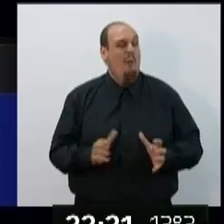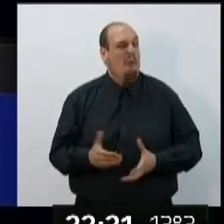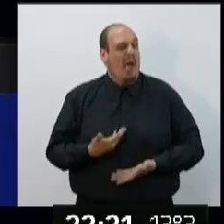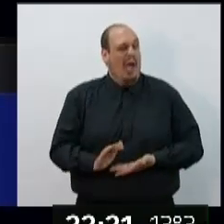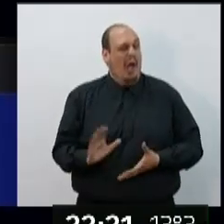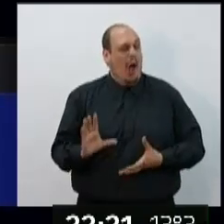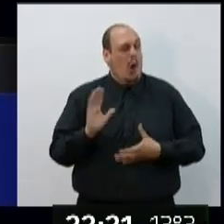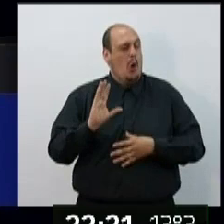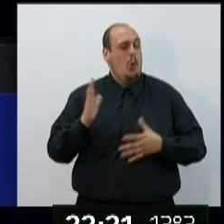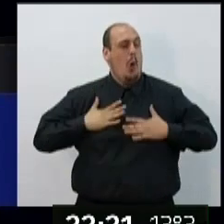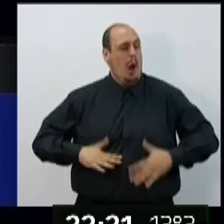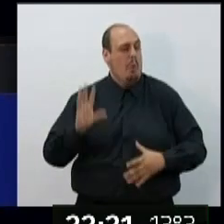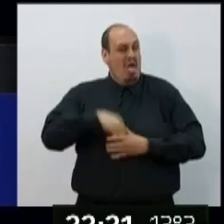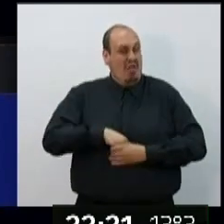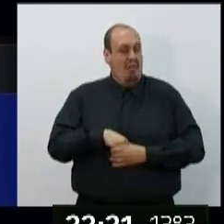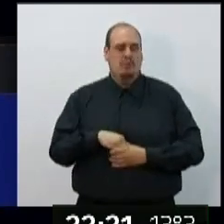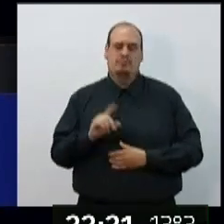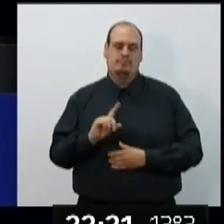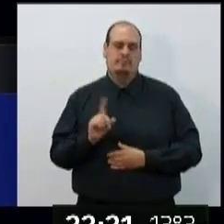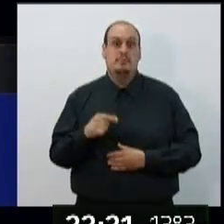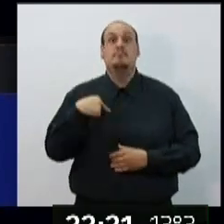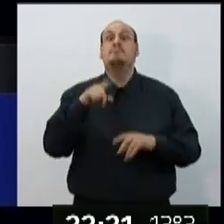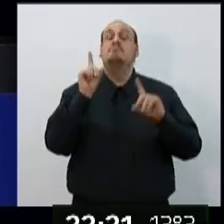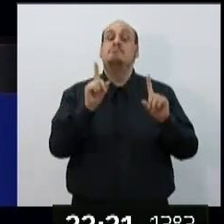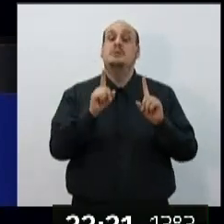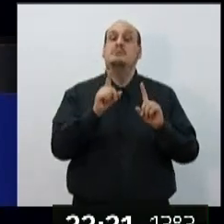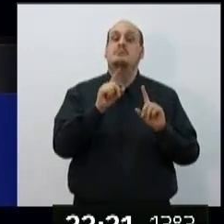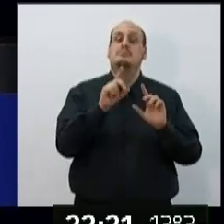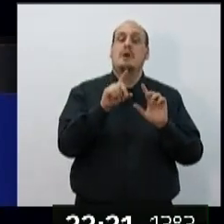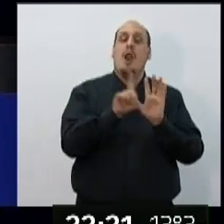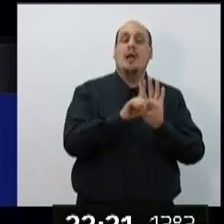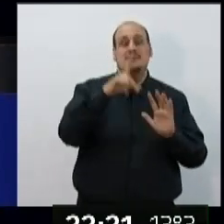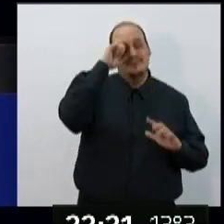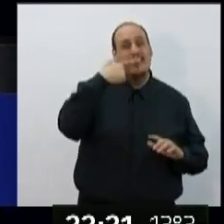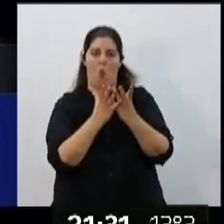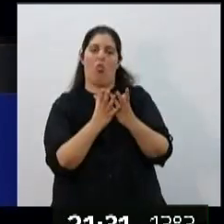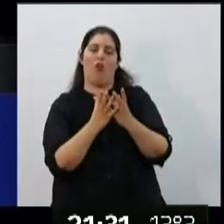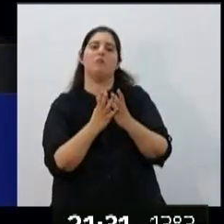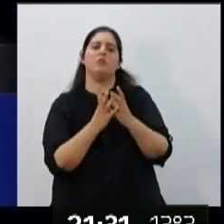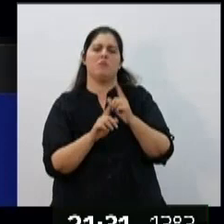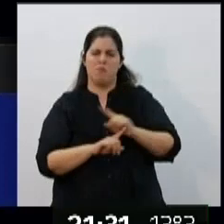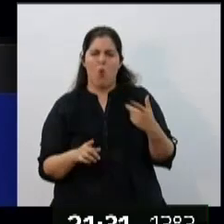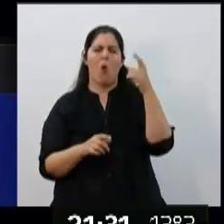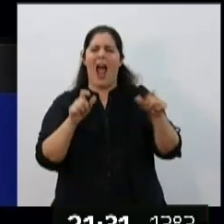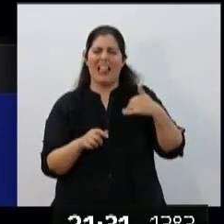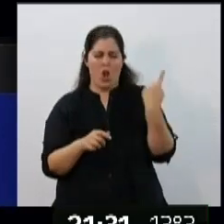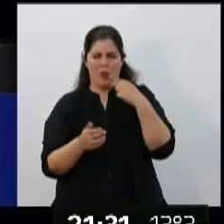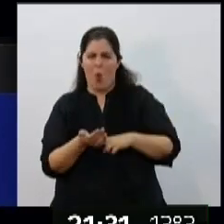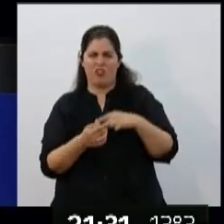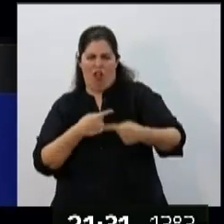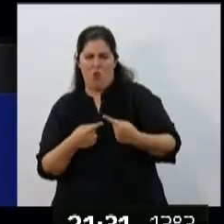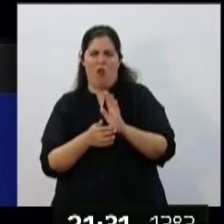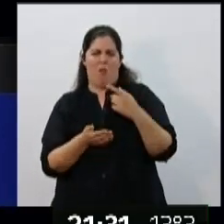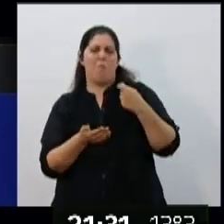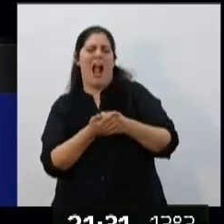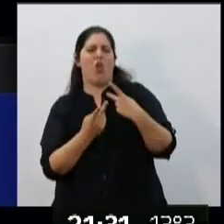Con respecto a la ESI, que estaba planteando, bueno, lo voy a plantear en el otro plano. Muy bien. No puede ser que los argentinos con nuestros impuestos sigamos